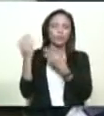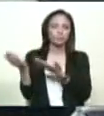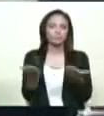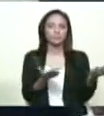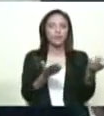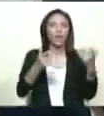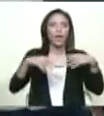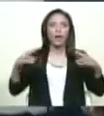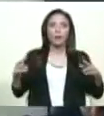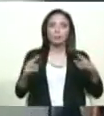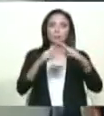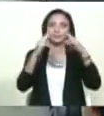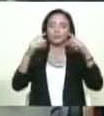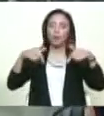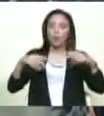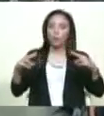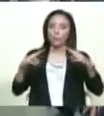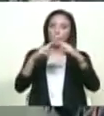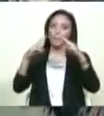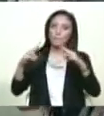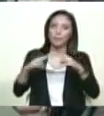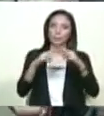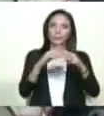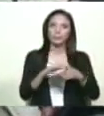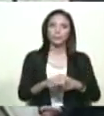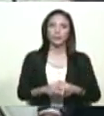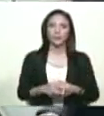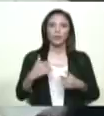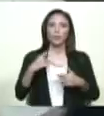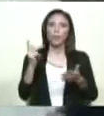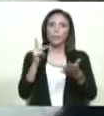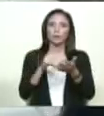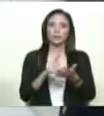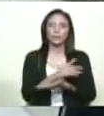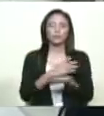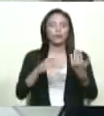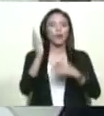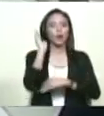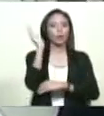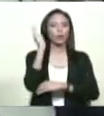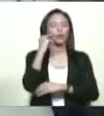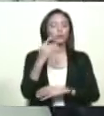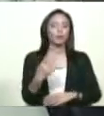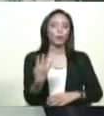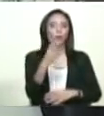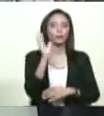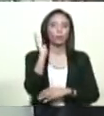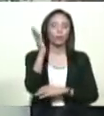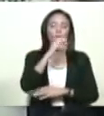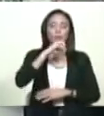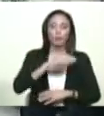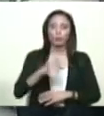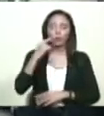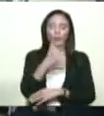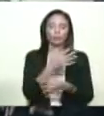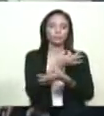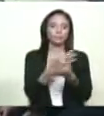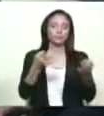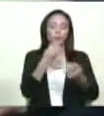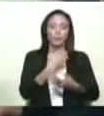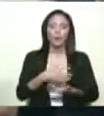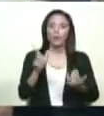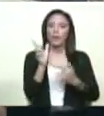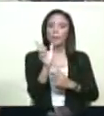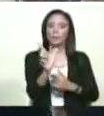feliz coincidencia de su participación en el congreso cuarto congreso histórico y admirable del